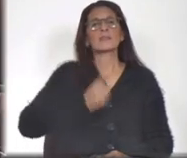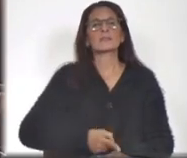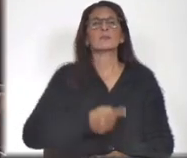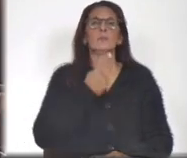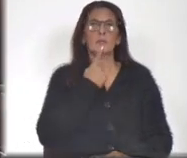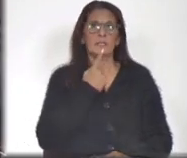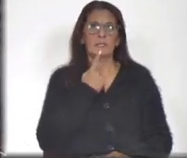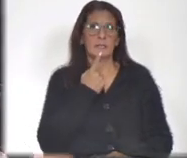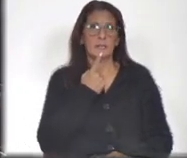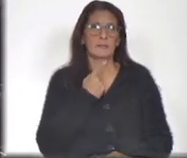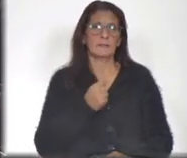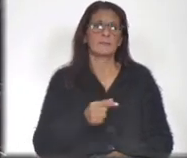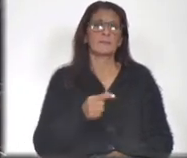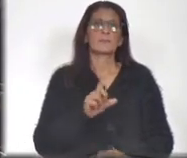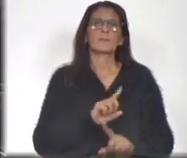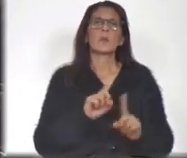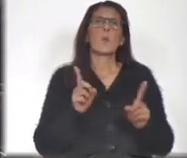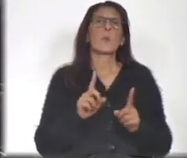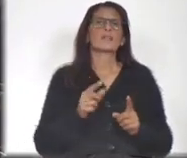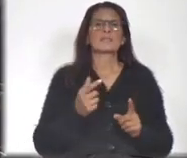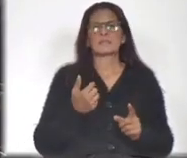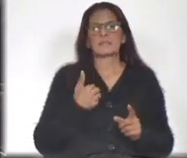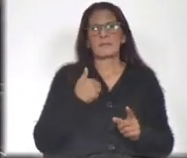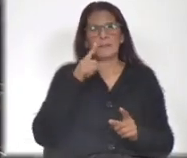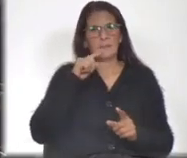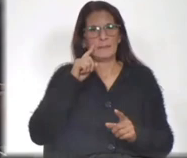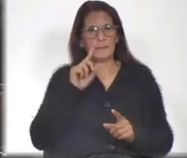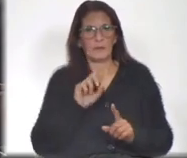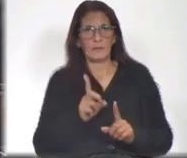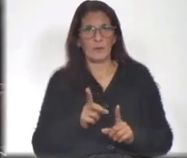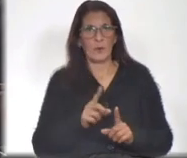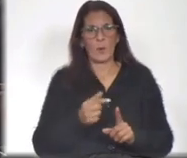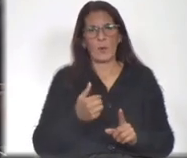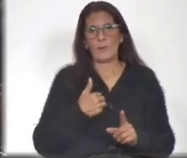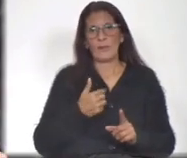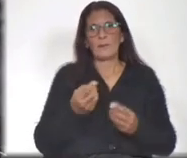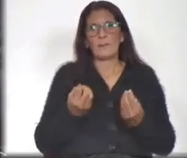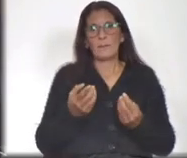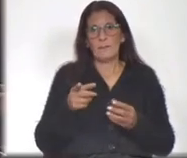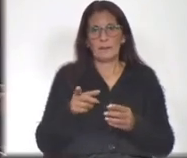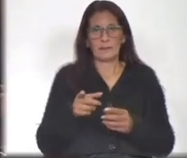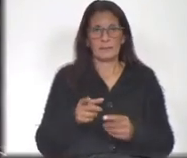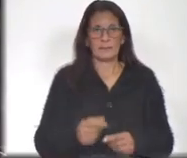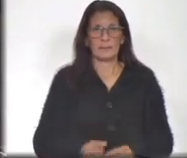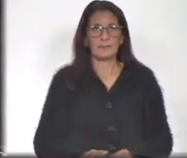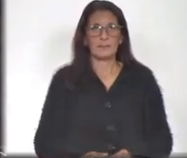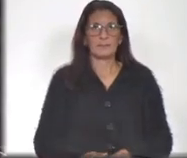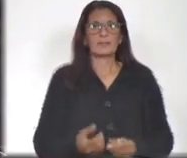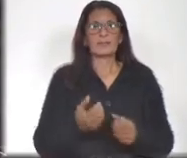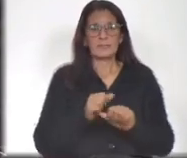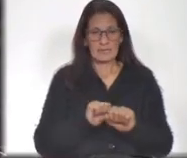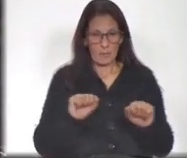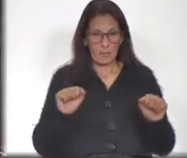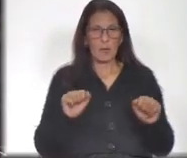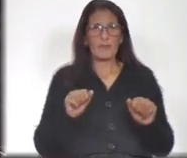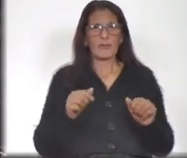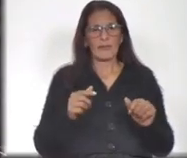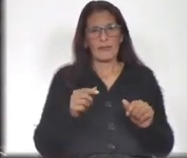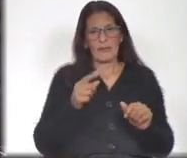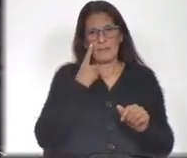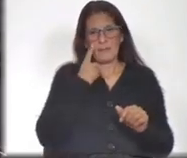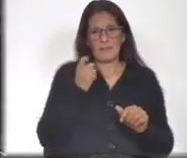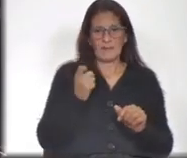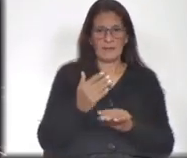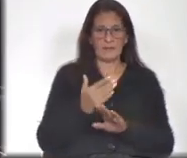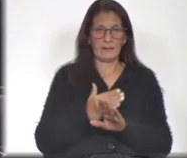una decisión. No es inevitable. No fue inevitable que pasara esto. Se podría haber evitado.